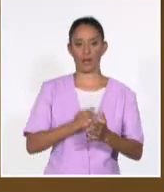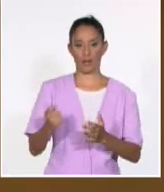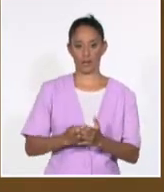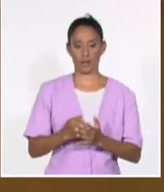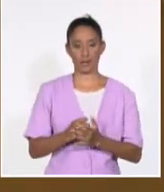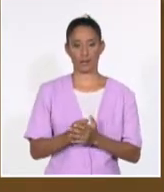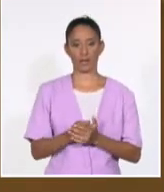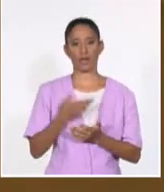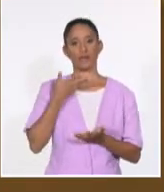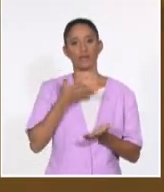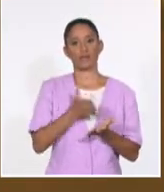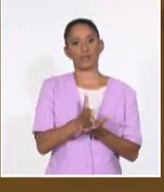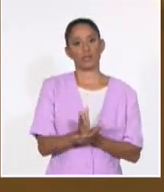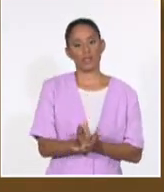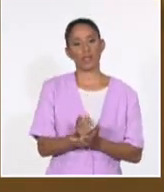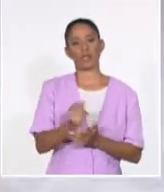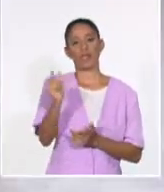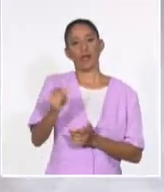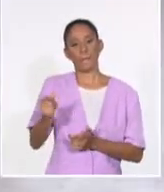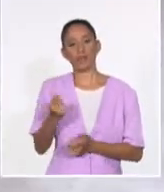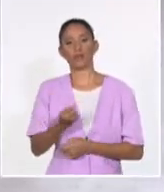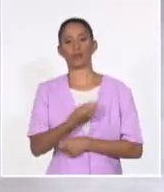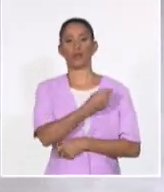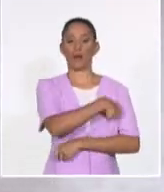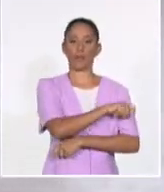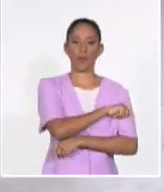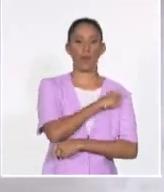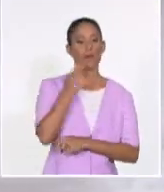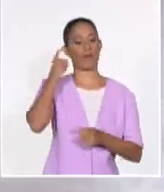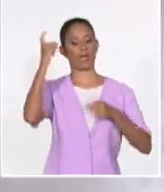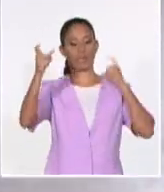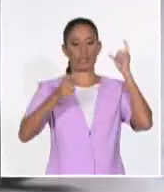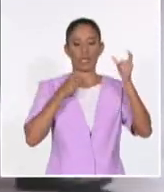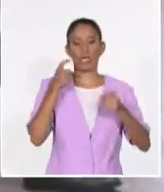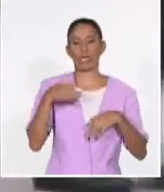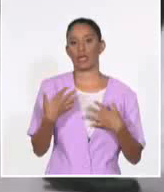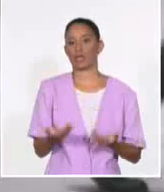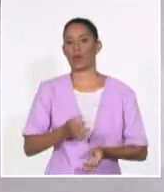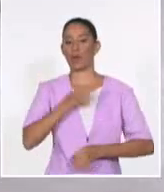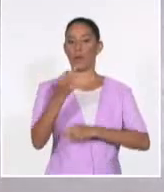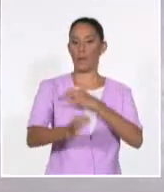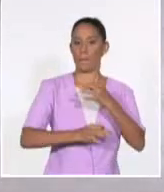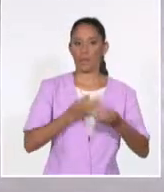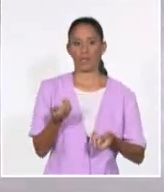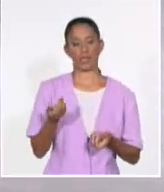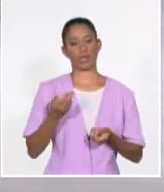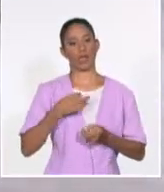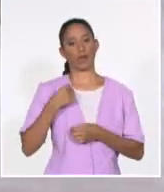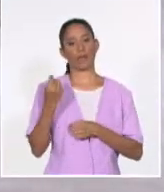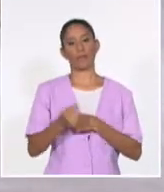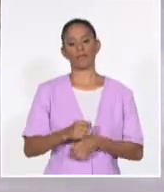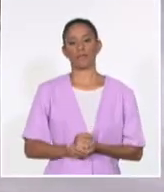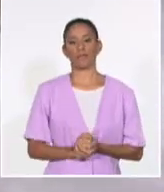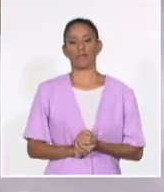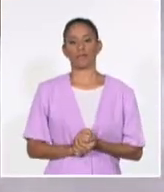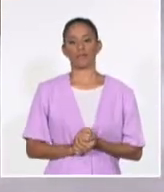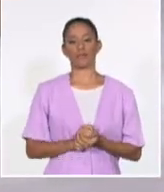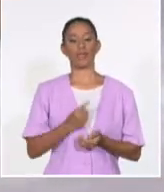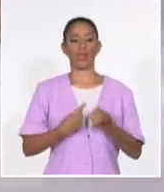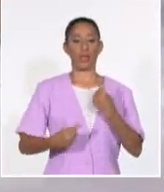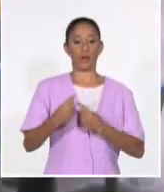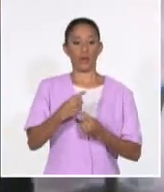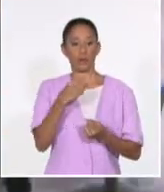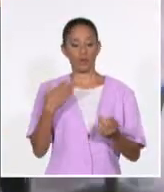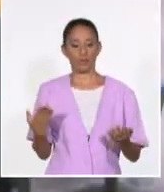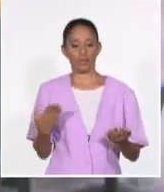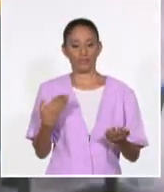pueblo palestino ejerza su derecho a la libre determinación. Sin embargo, la contundencia discursiva de este informe choca con los hechos. Al mismo tiempo